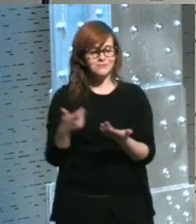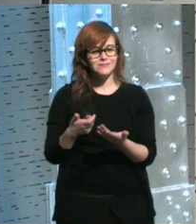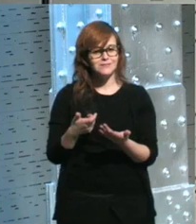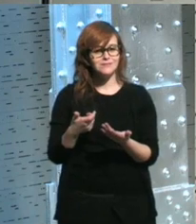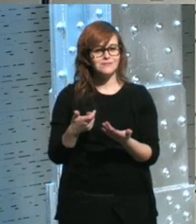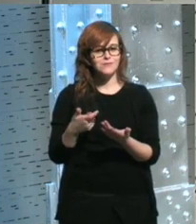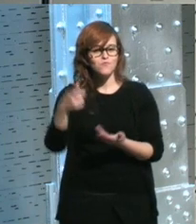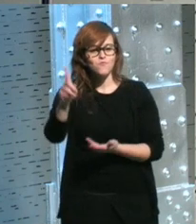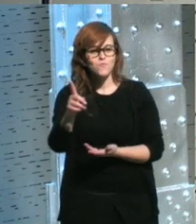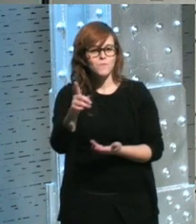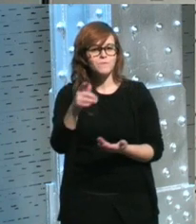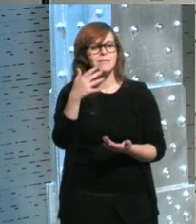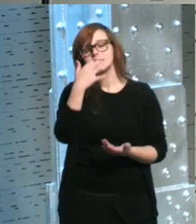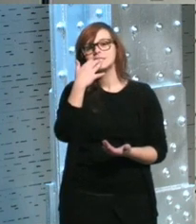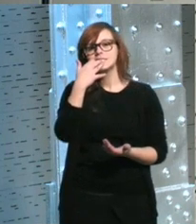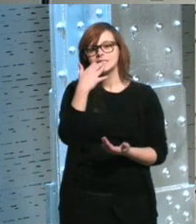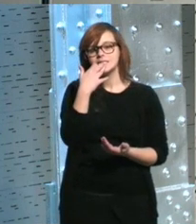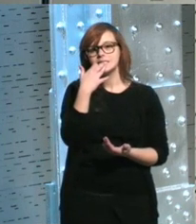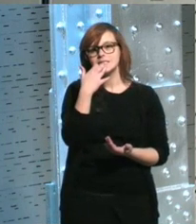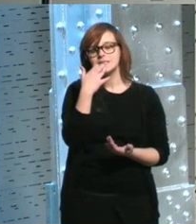Si tomas